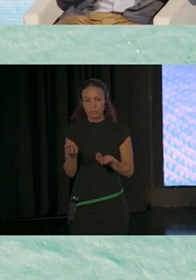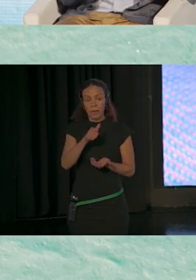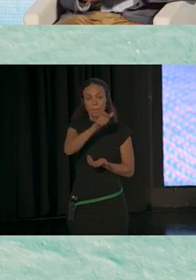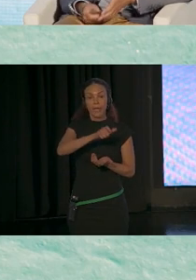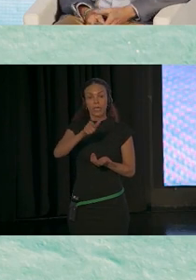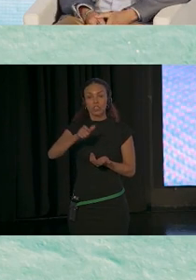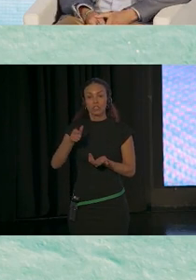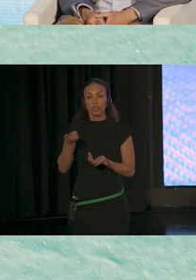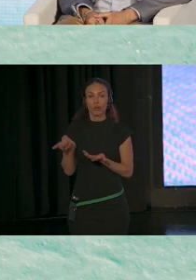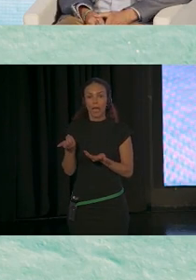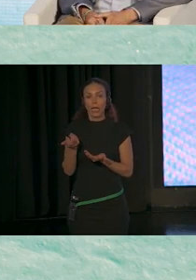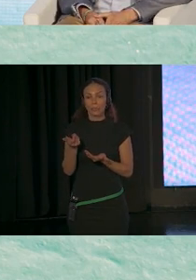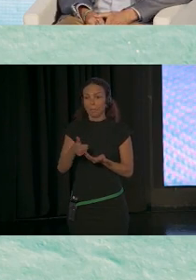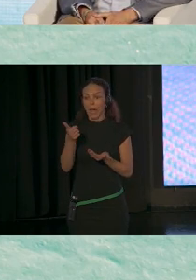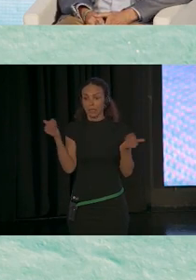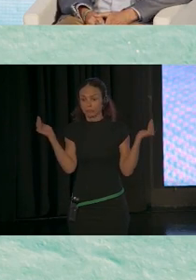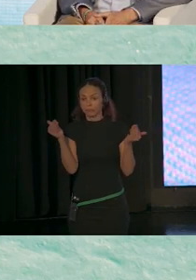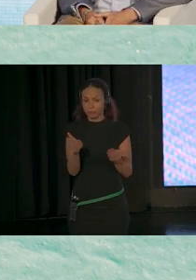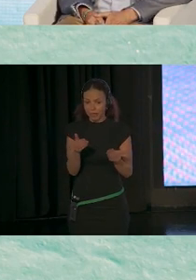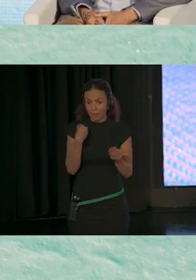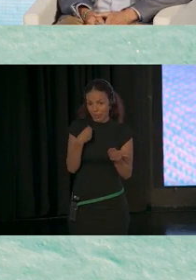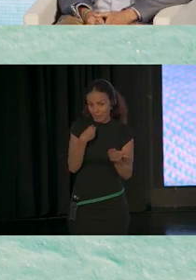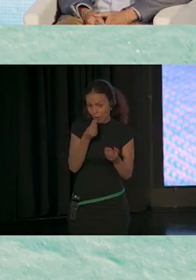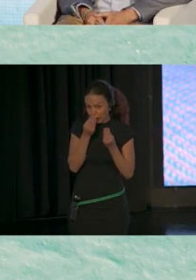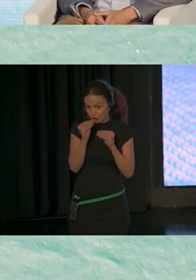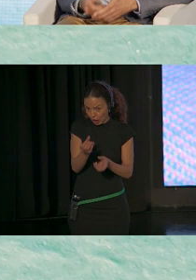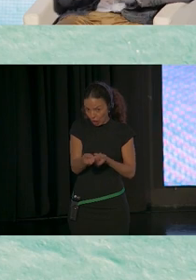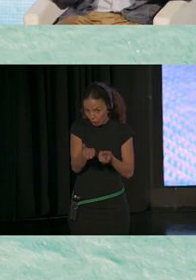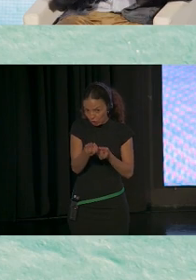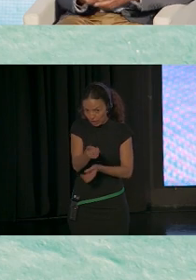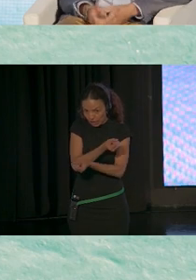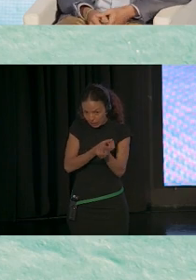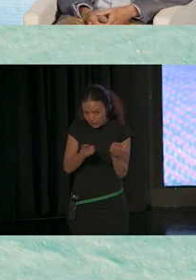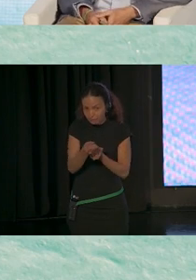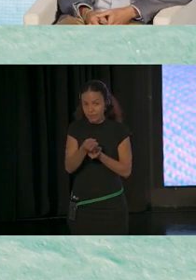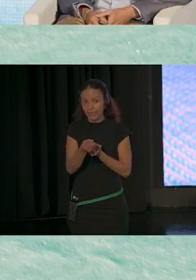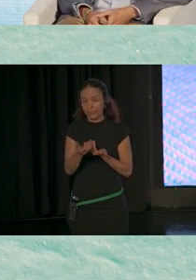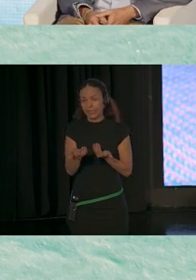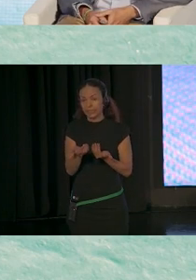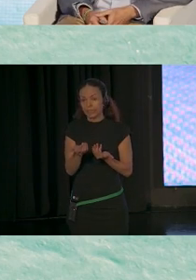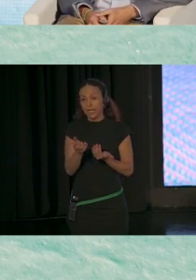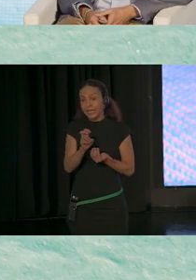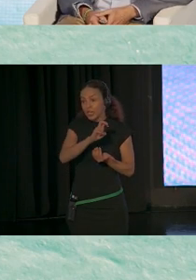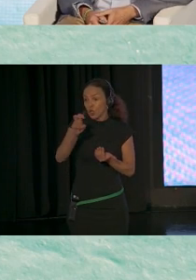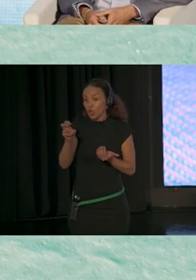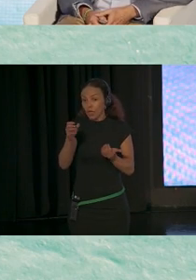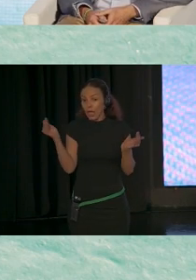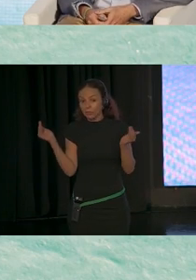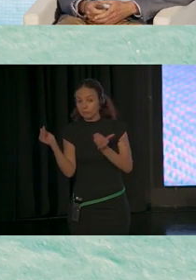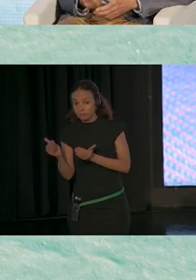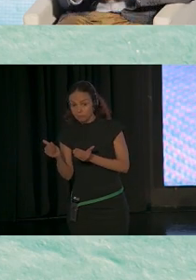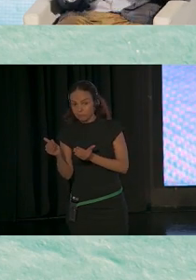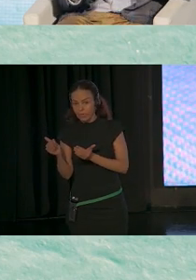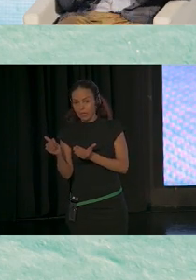que estarían más orientadas a eso, a contar esas historias y a transmitirlas, y habría otras personas que estarían quizá